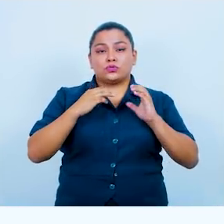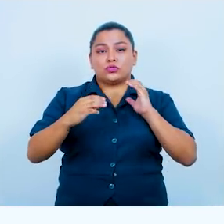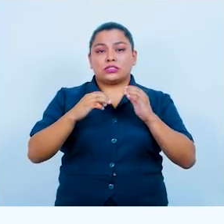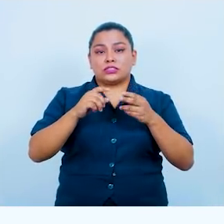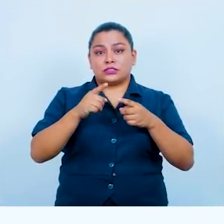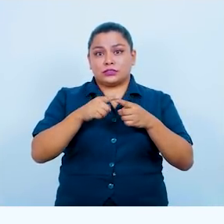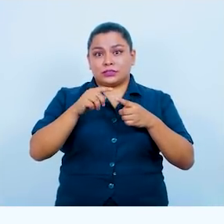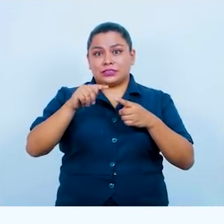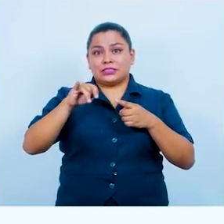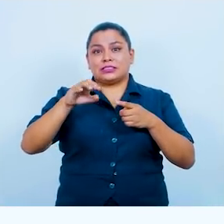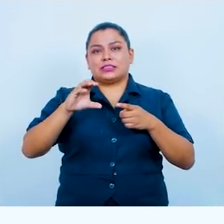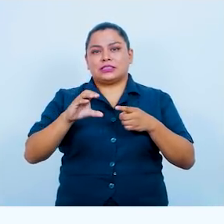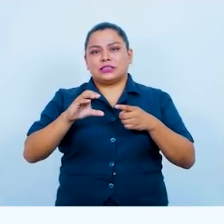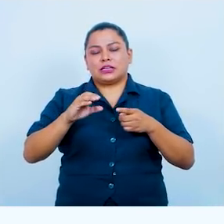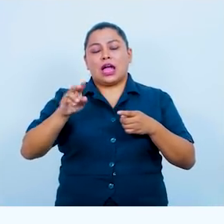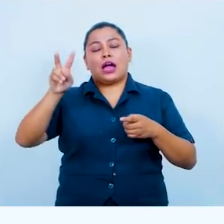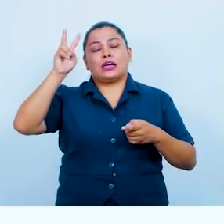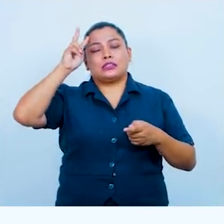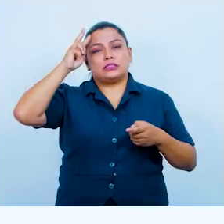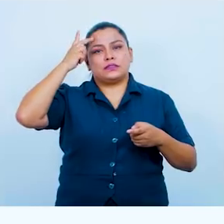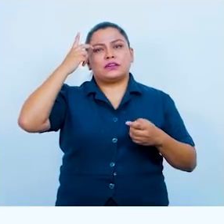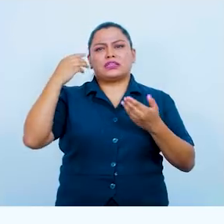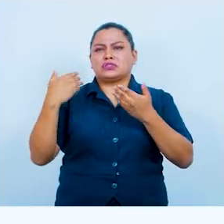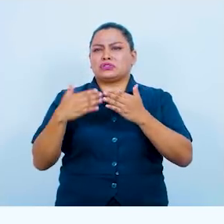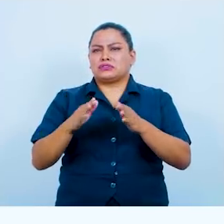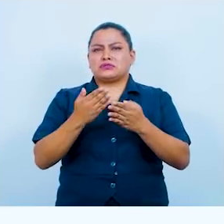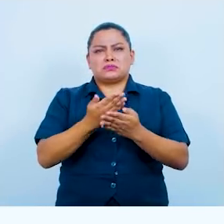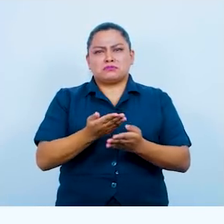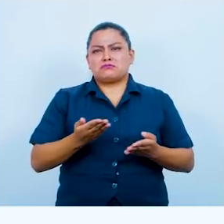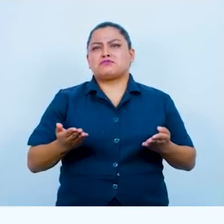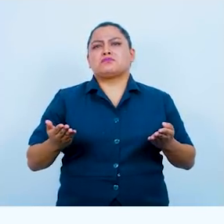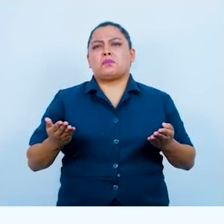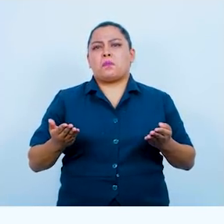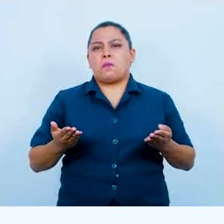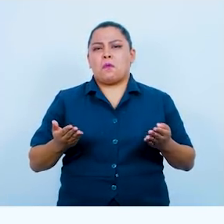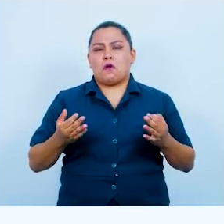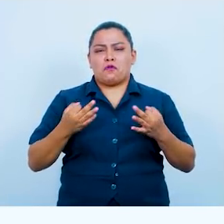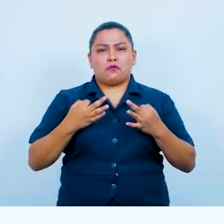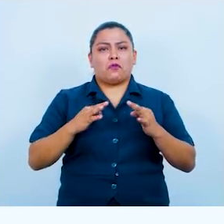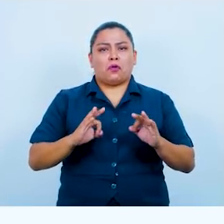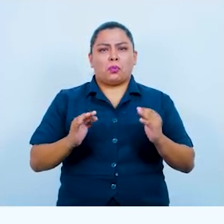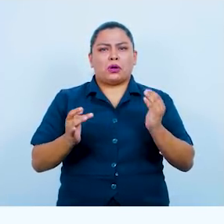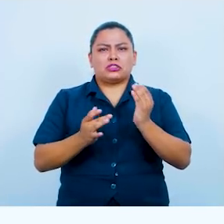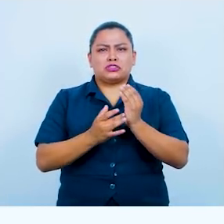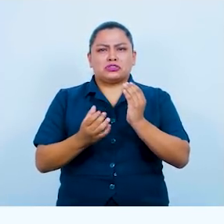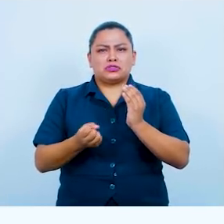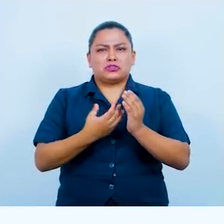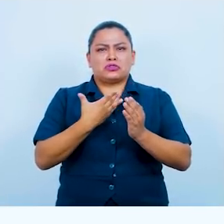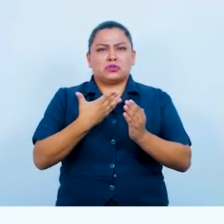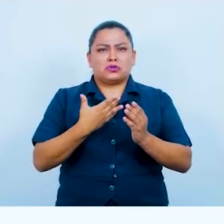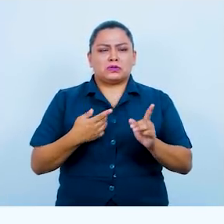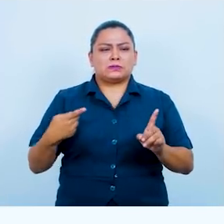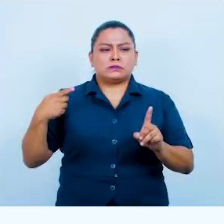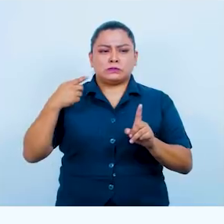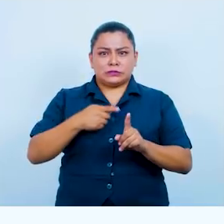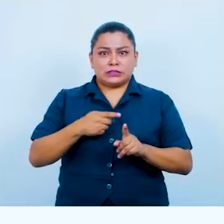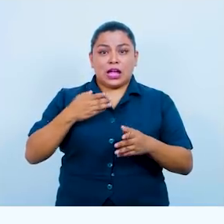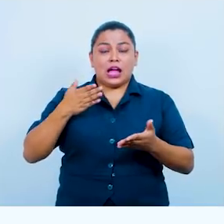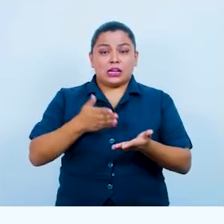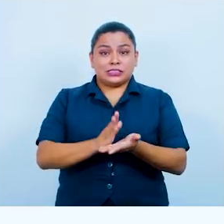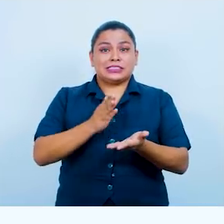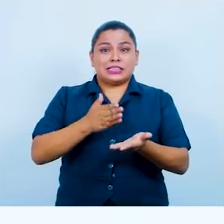TIC, comprenden un conjunto de herramientas, canales y formatos tecnológicos que se orientan hacia el